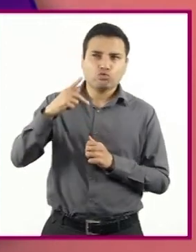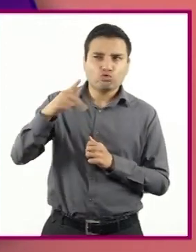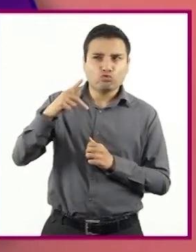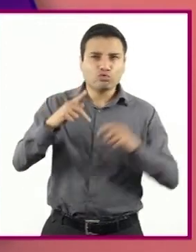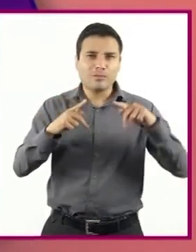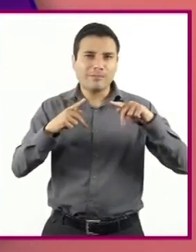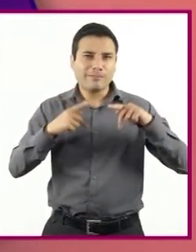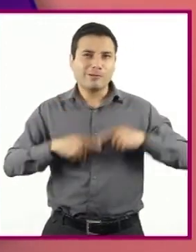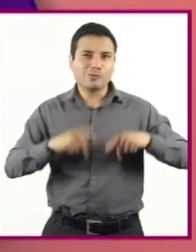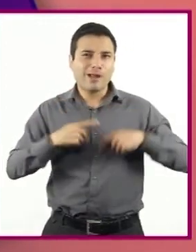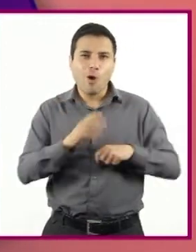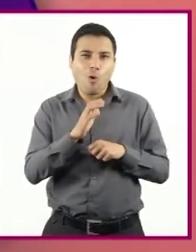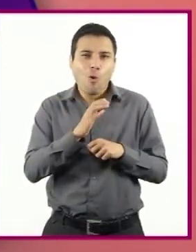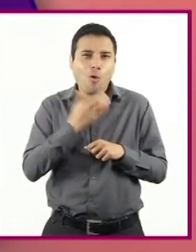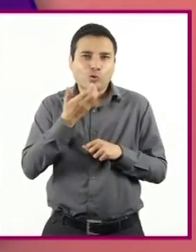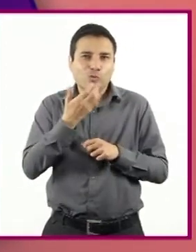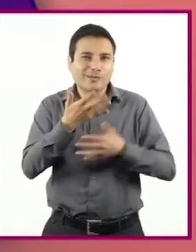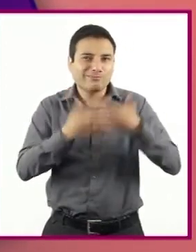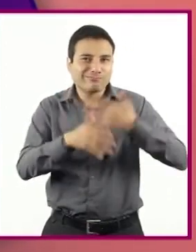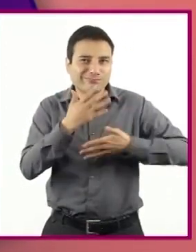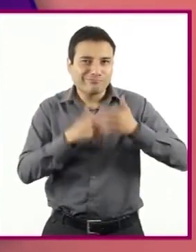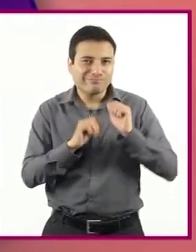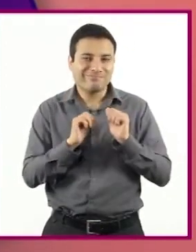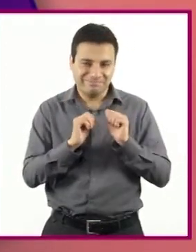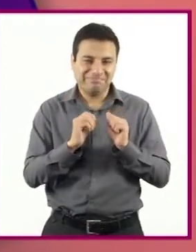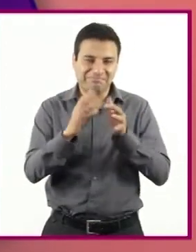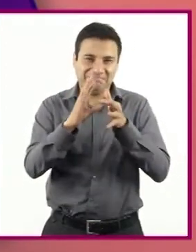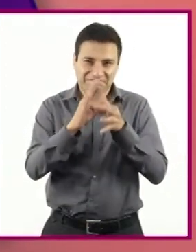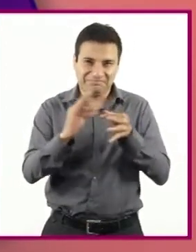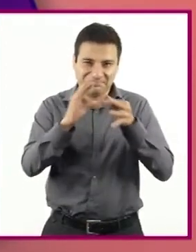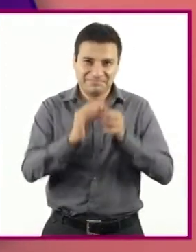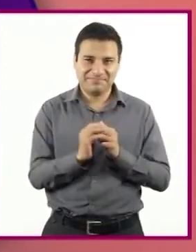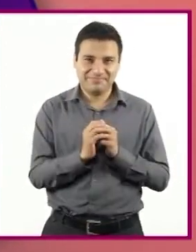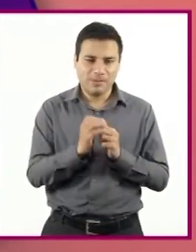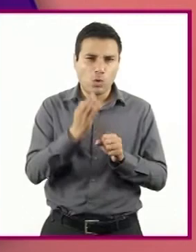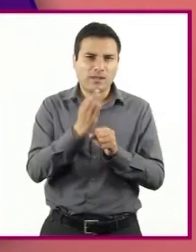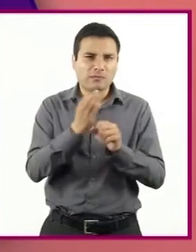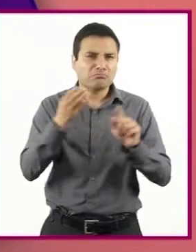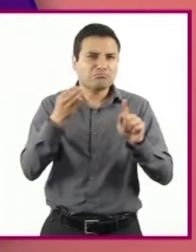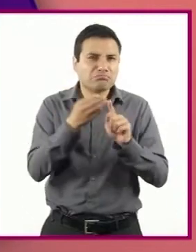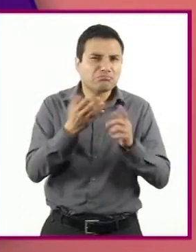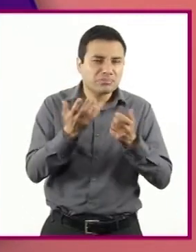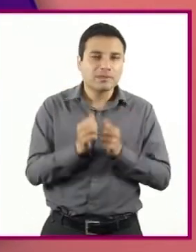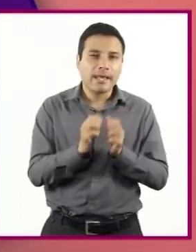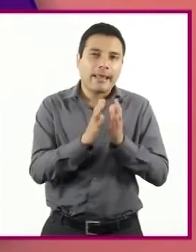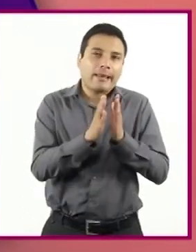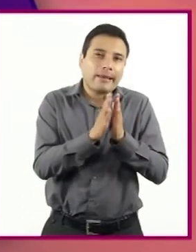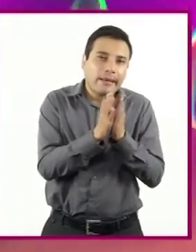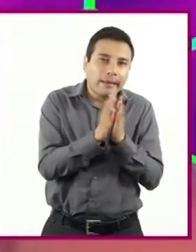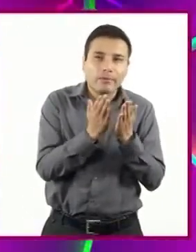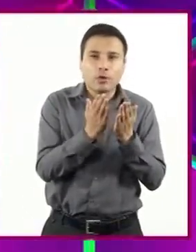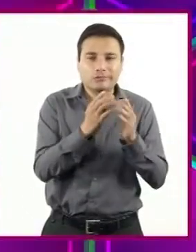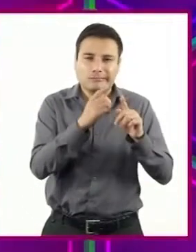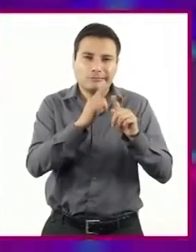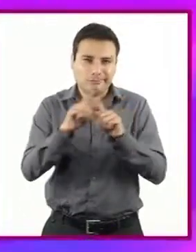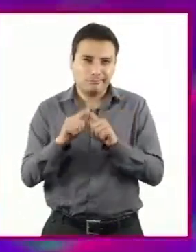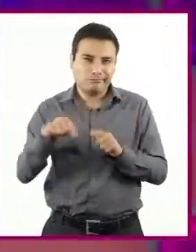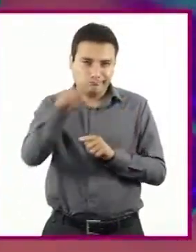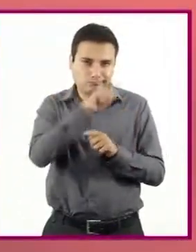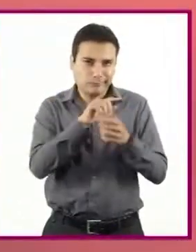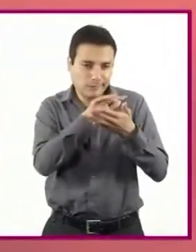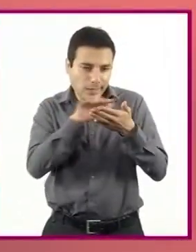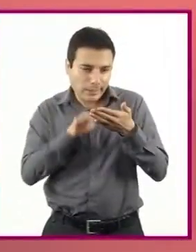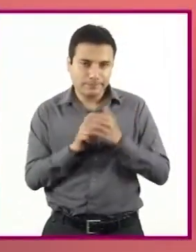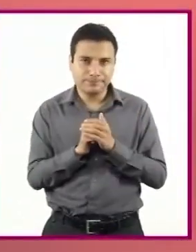dichos y pregones populares y nos centraremos en definir y emplear fuentes orales para consultar refranes, dichos y pregones. Para